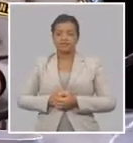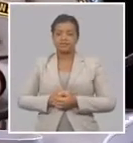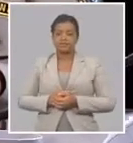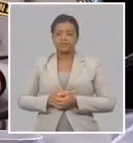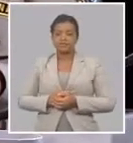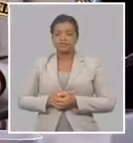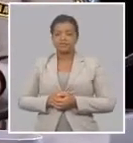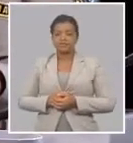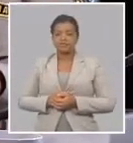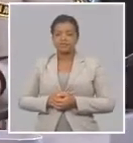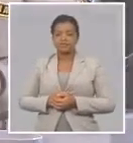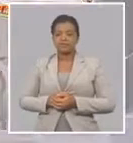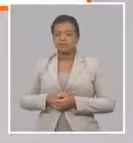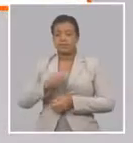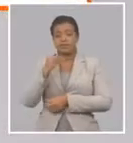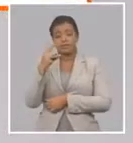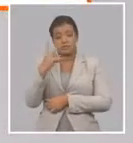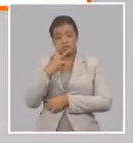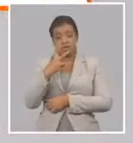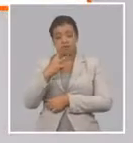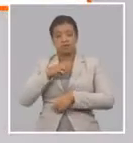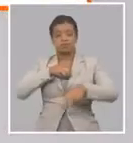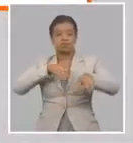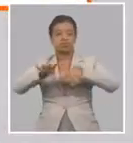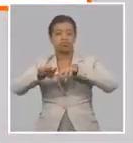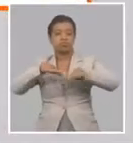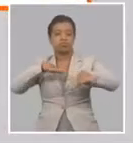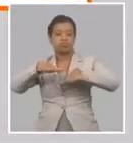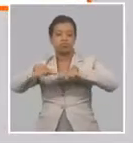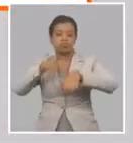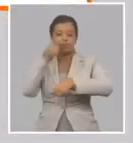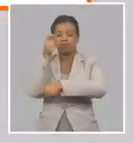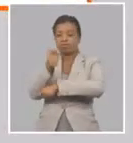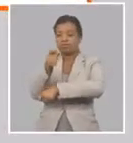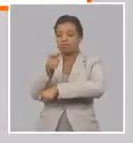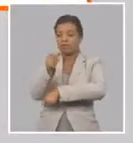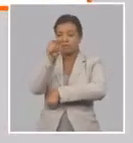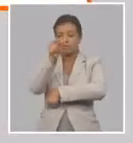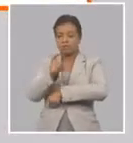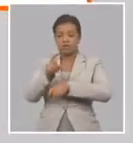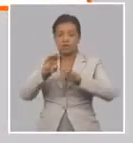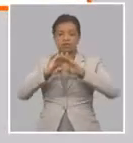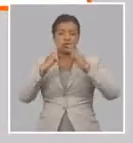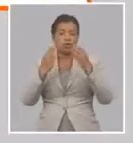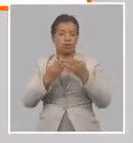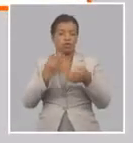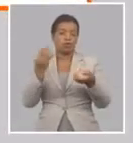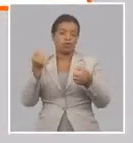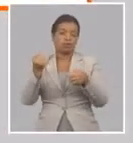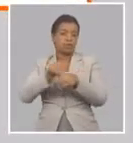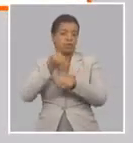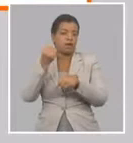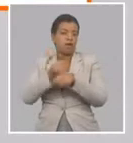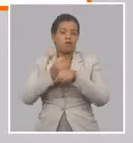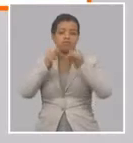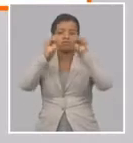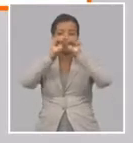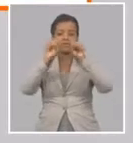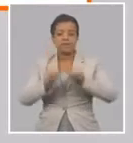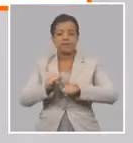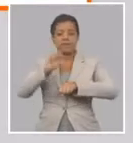tercero el completamiento y la preparación de personal y de todo el nivel de equipamiento y de los sistemas